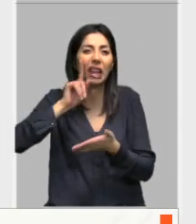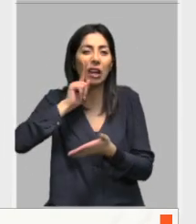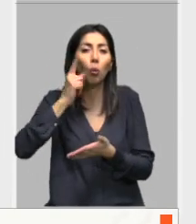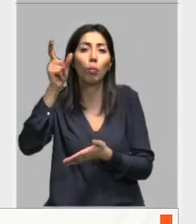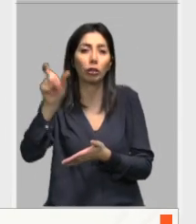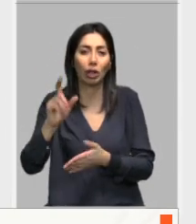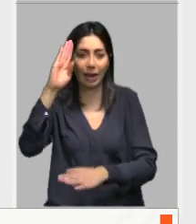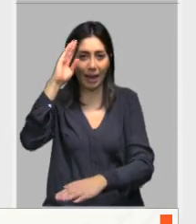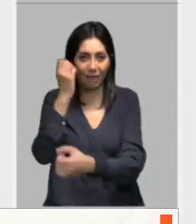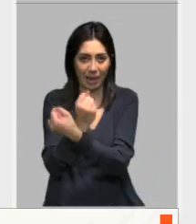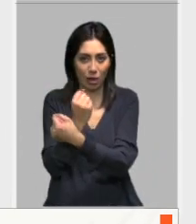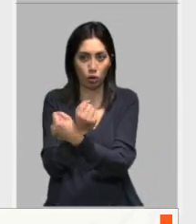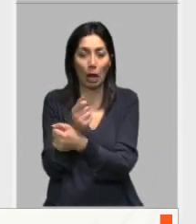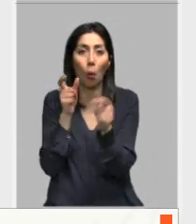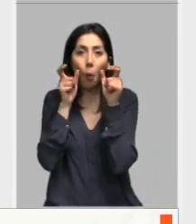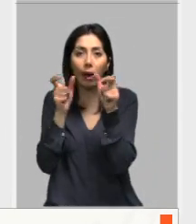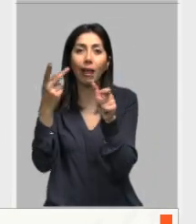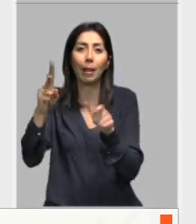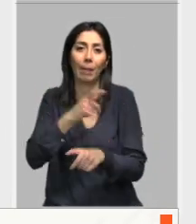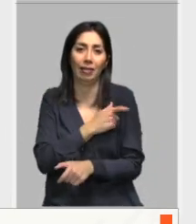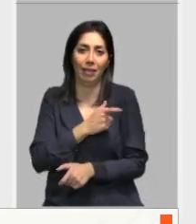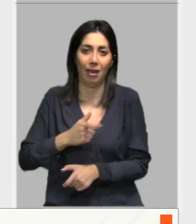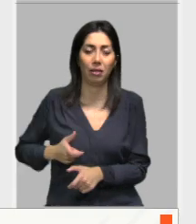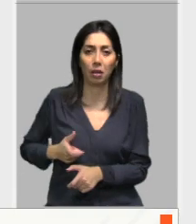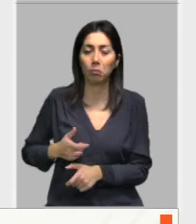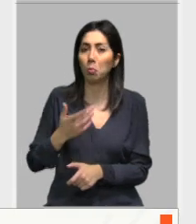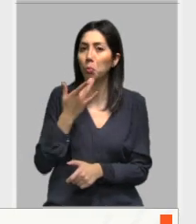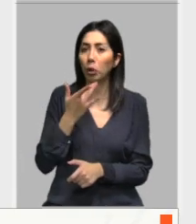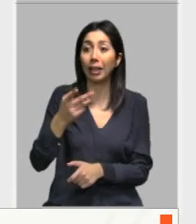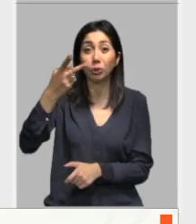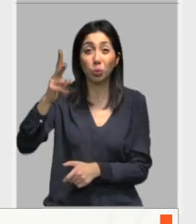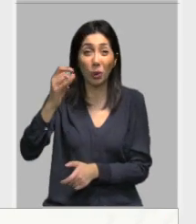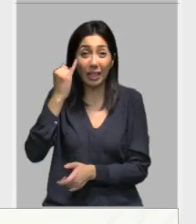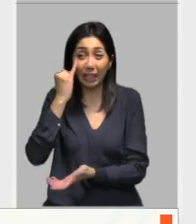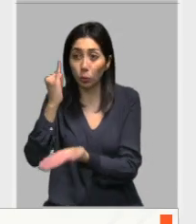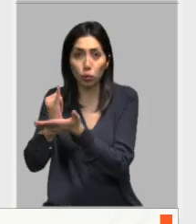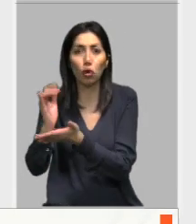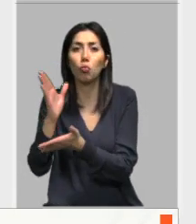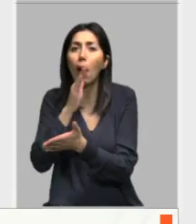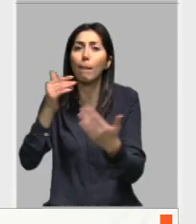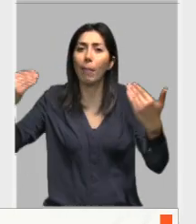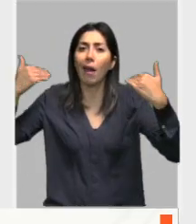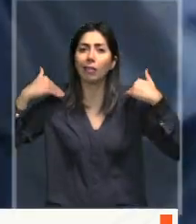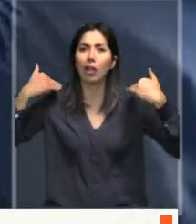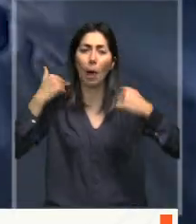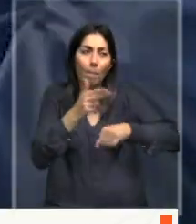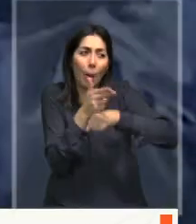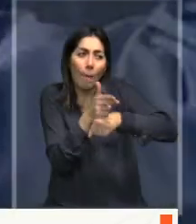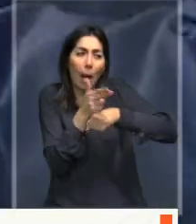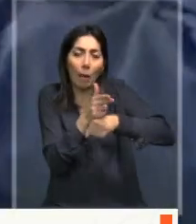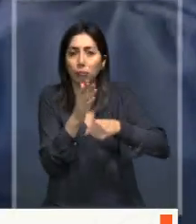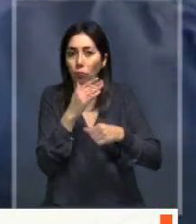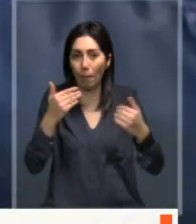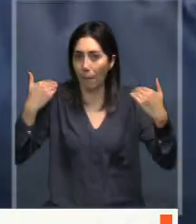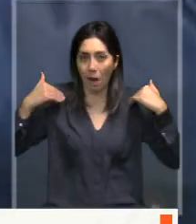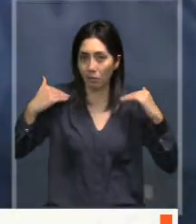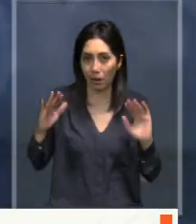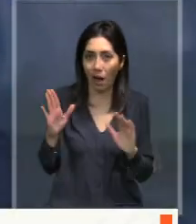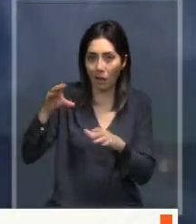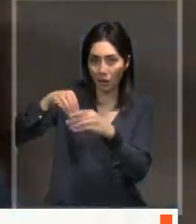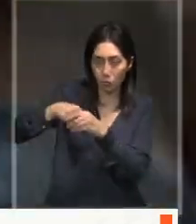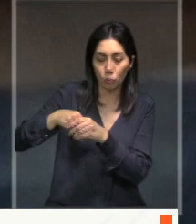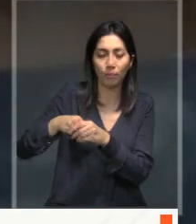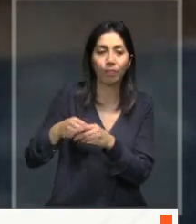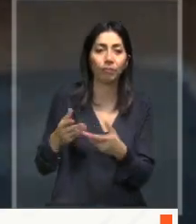de la escolta presidencial, pues tampoco cuenta en su institución con prácticas de tiro frecuentes. De manera exclusiva accedimos a